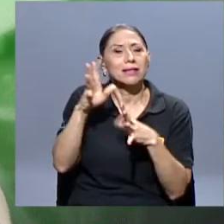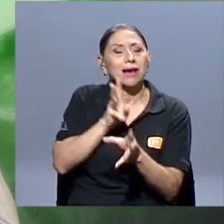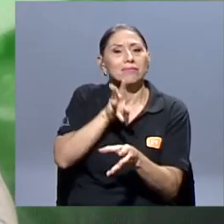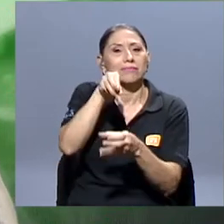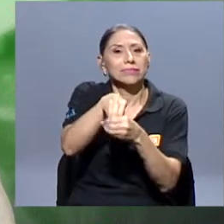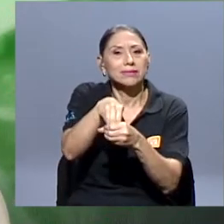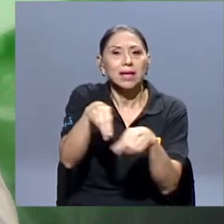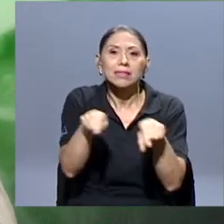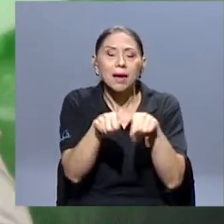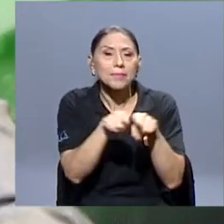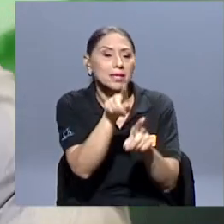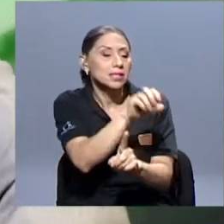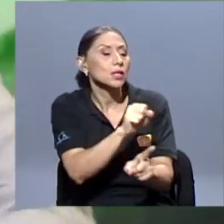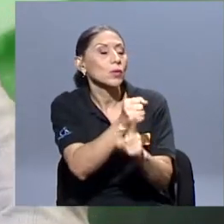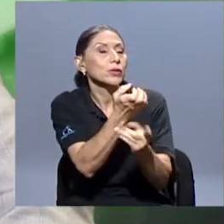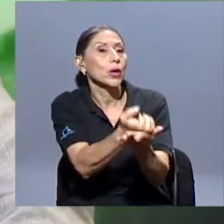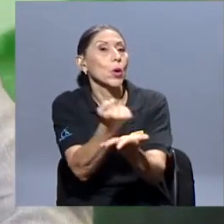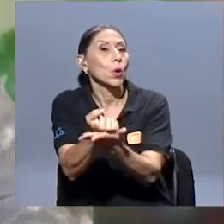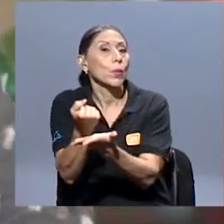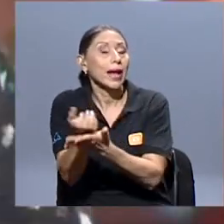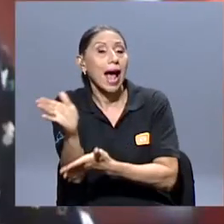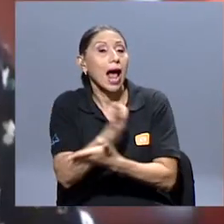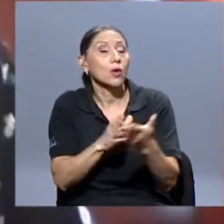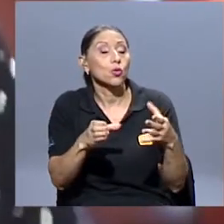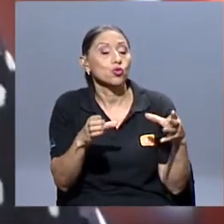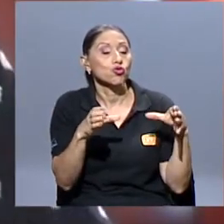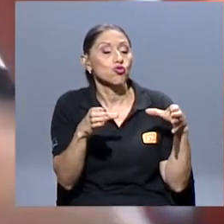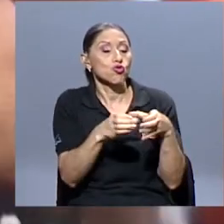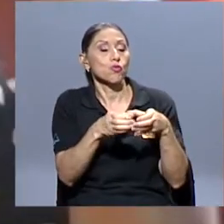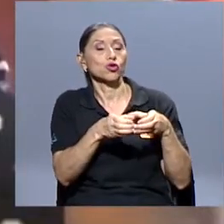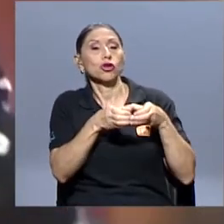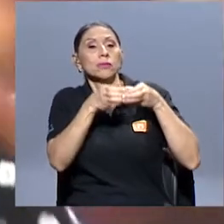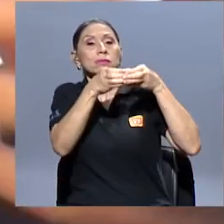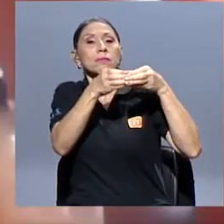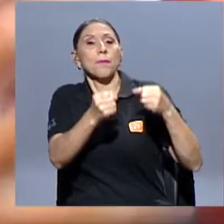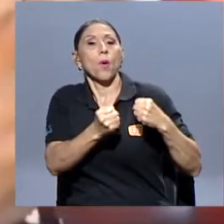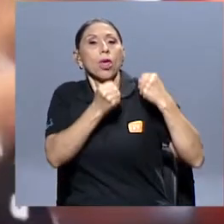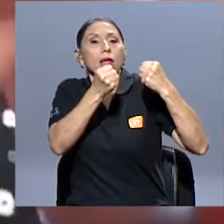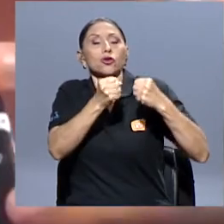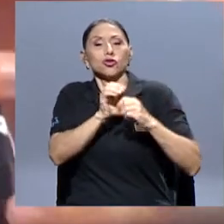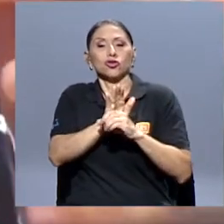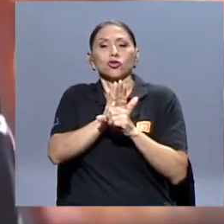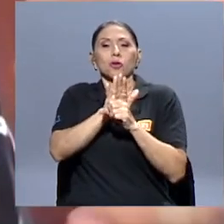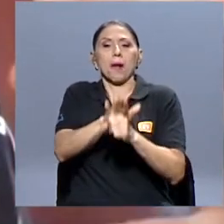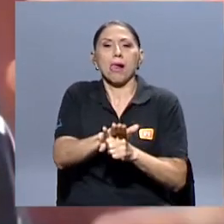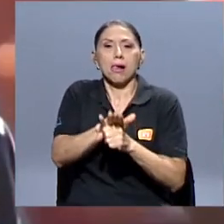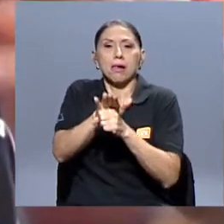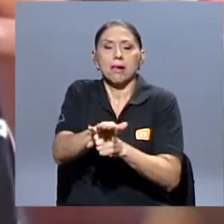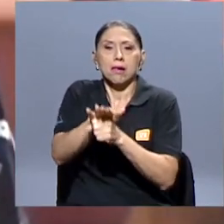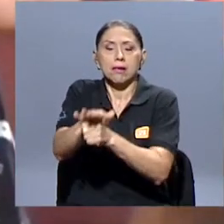económica, que hay sectores poderosos que han estado presionando. Precisamente por eso se tiene que